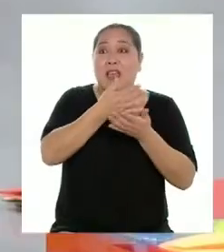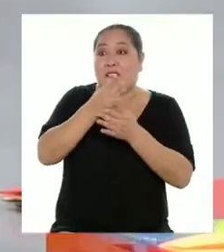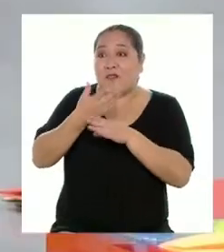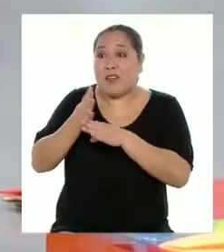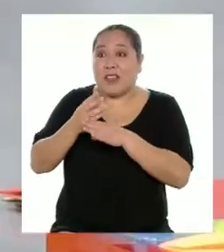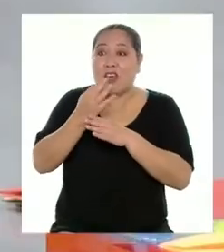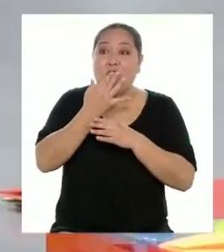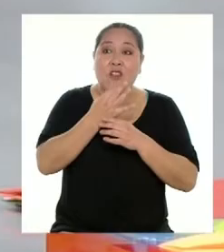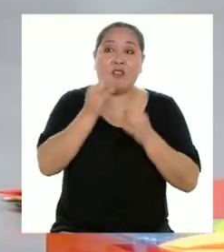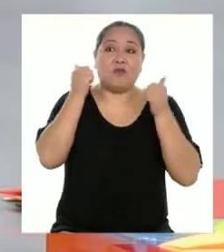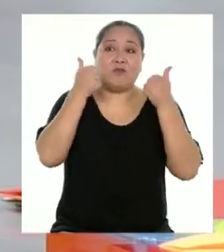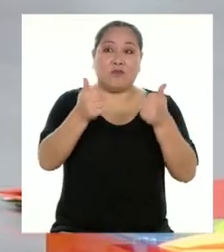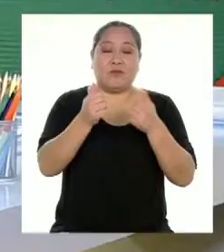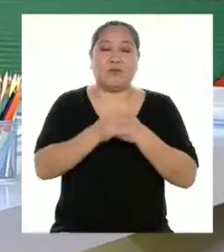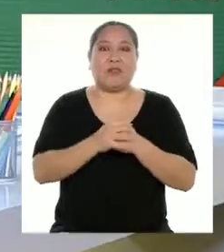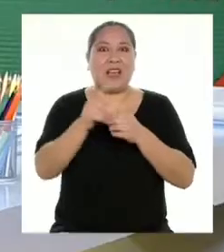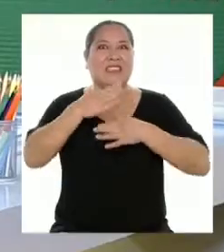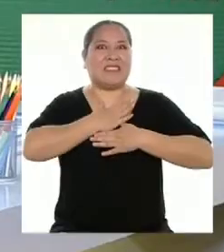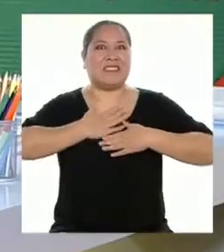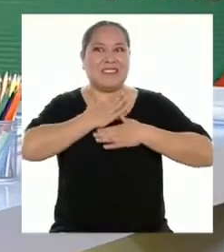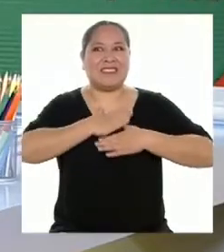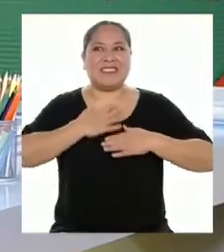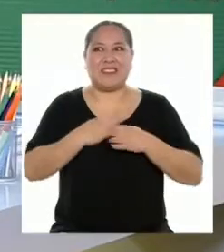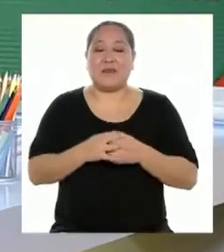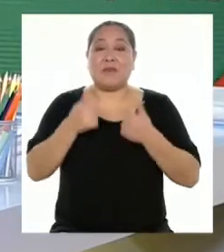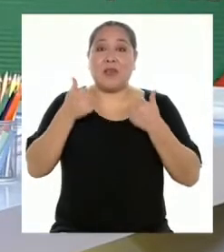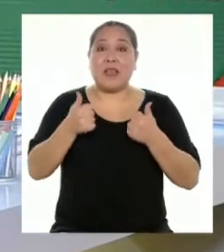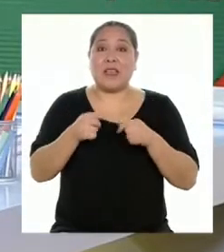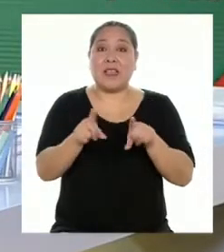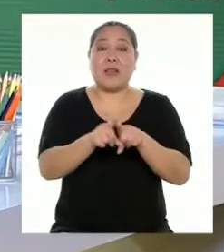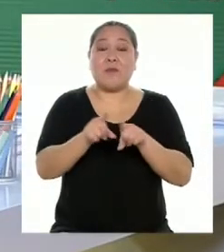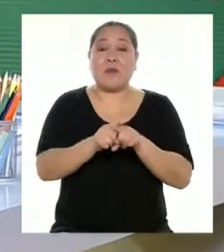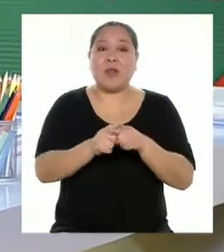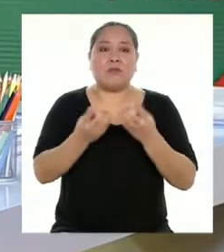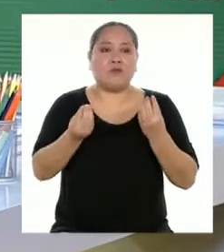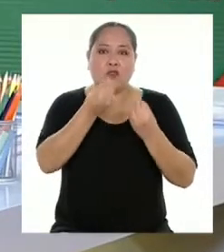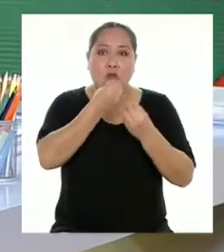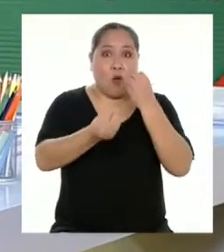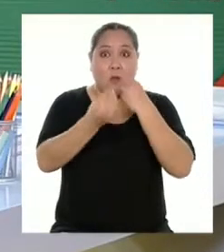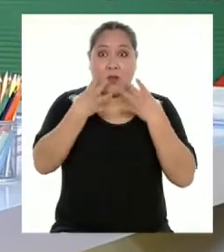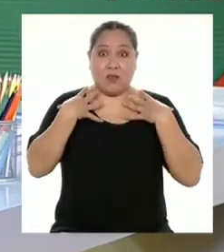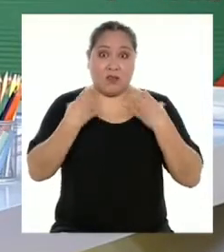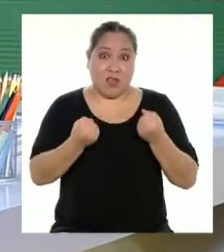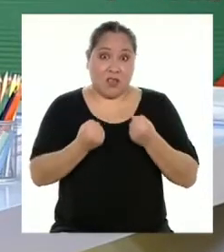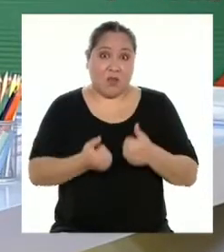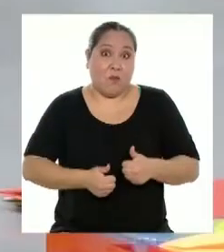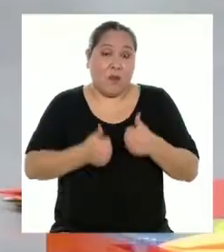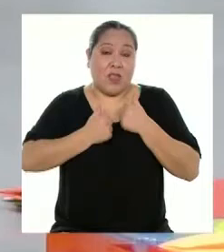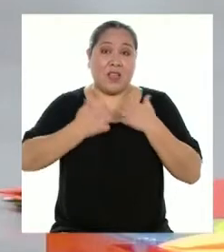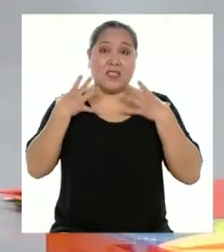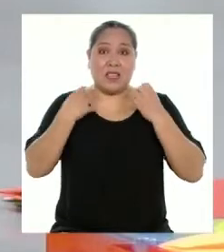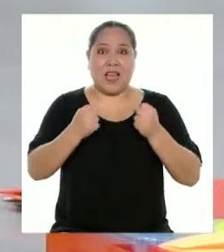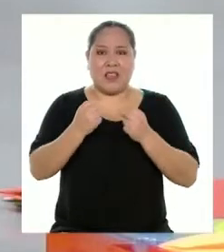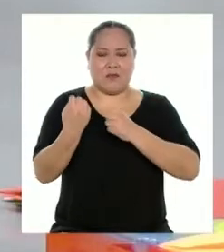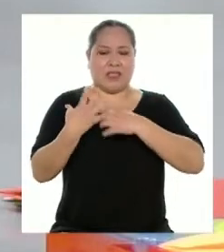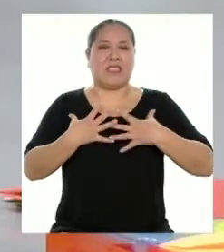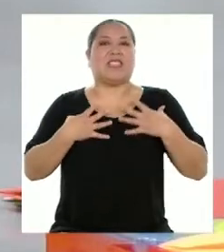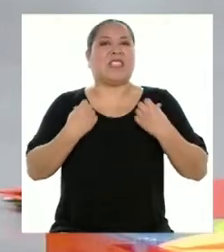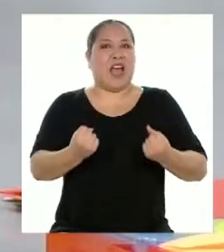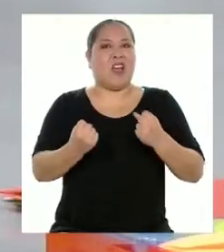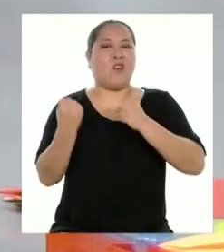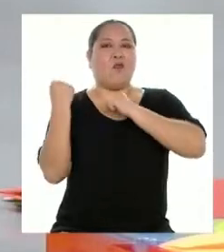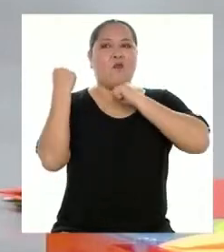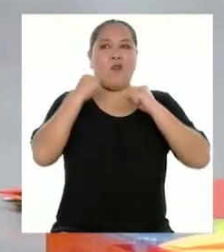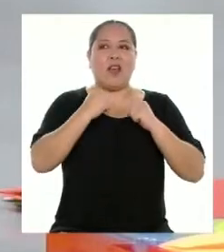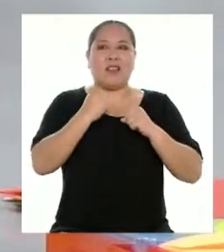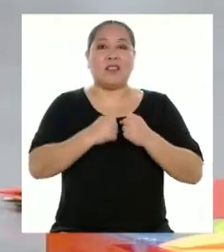¡Eso suena divertido! Además, tener hábitos saludables nos ayudará a estar más sanos y fuertes. Entonces, es